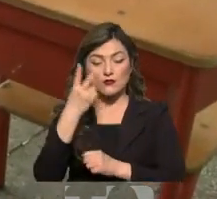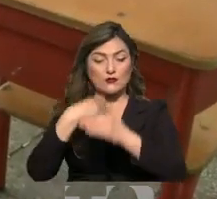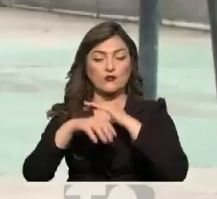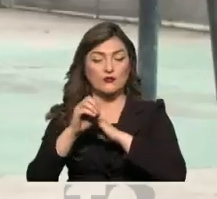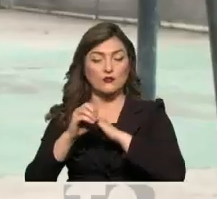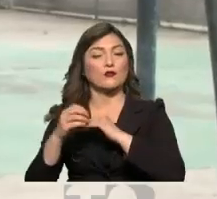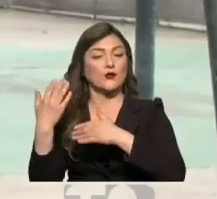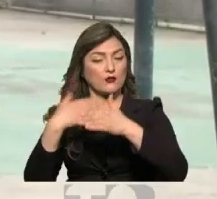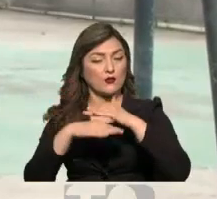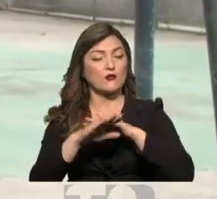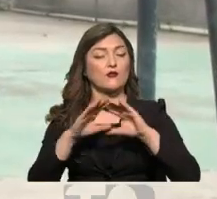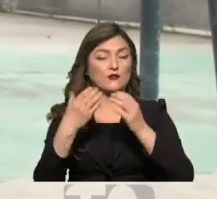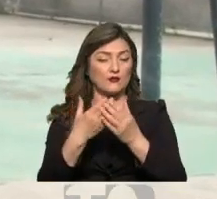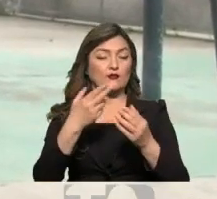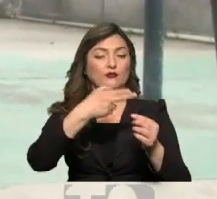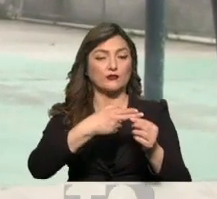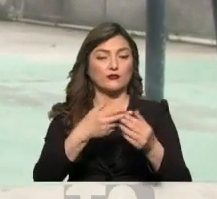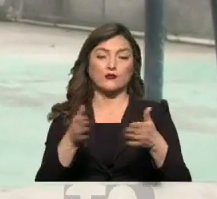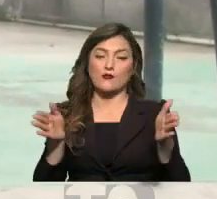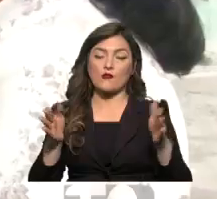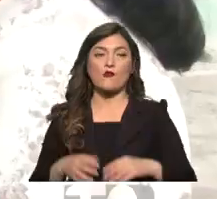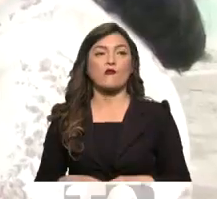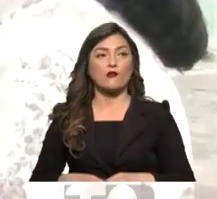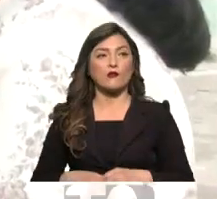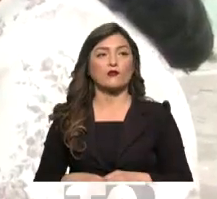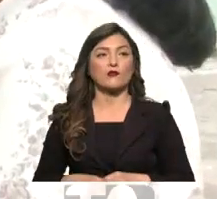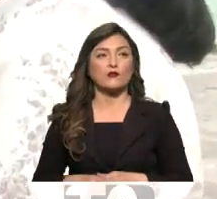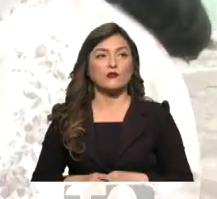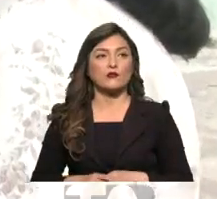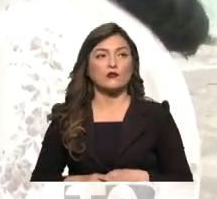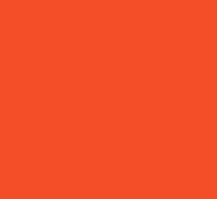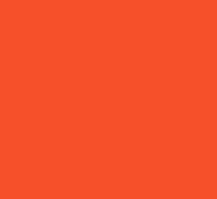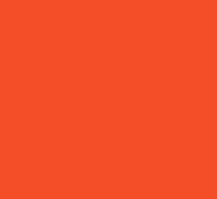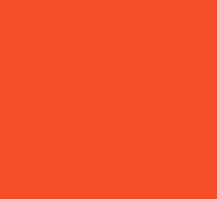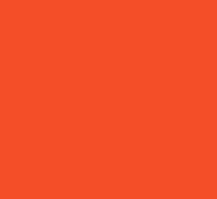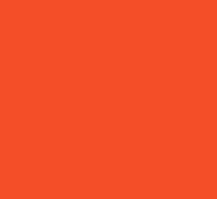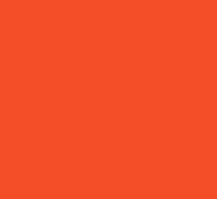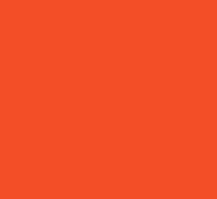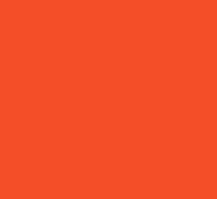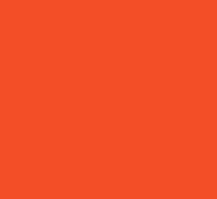presenciales, las puertas de la institución se abrirán. Helen Quiñones, 24 horas.